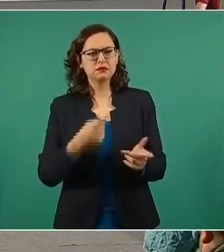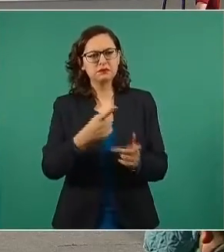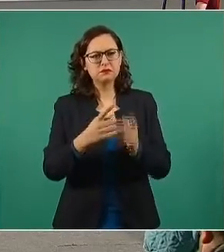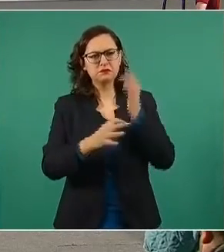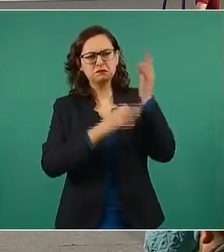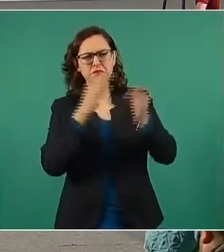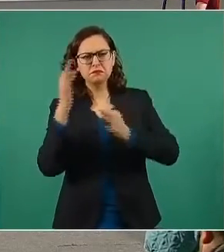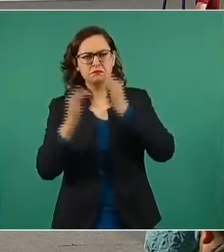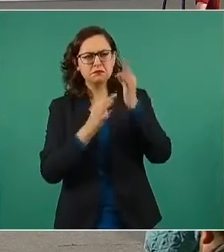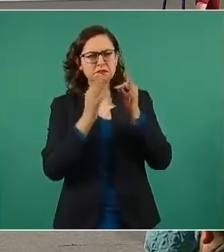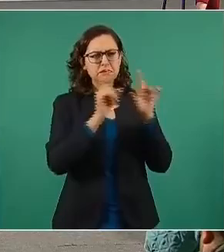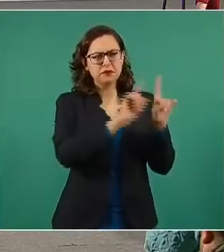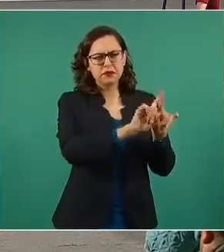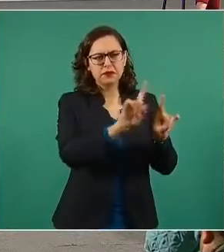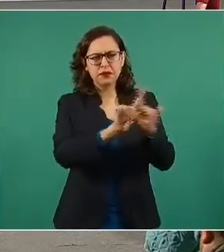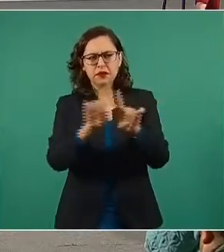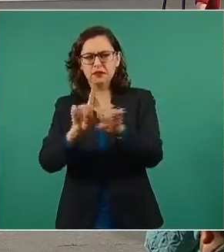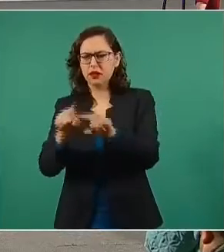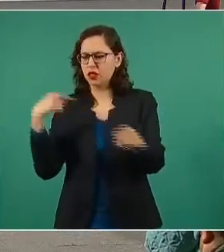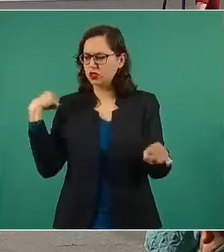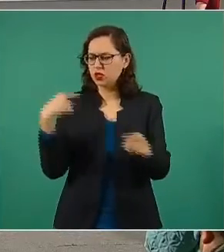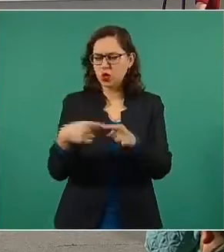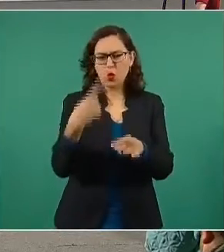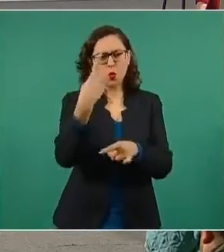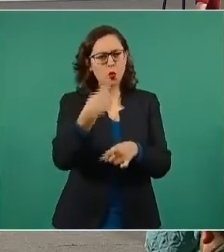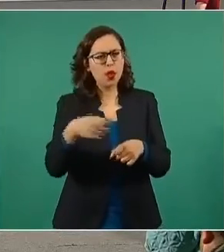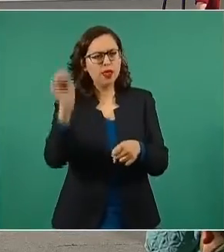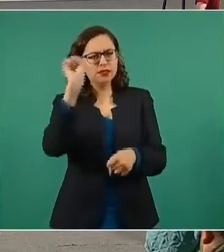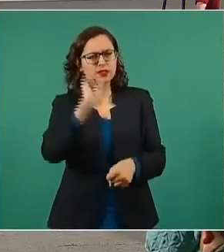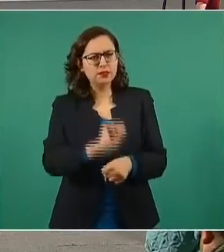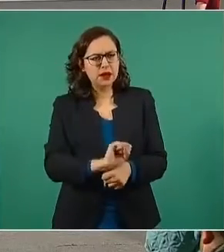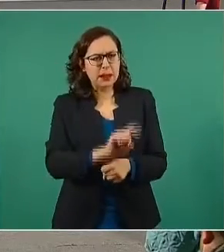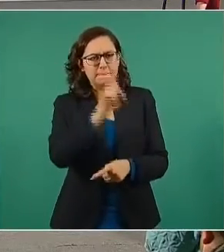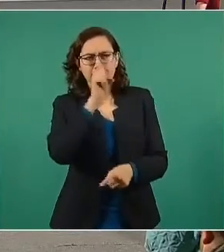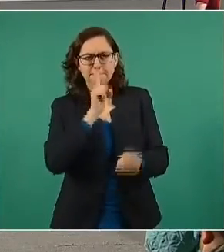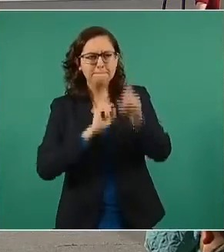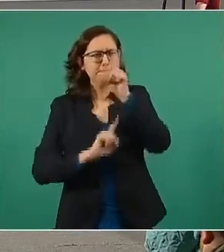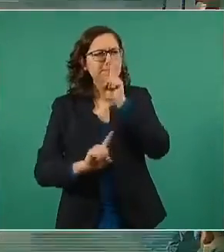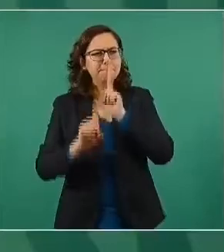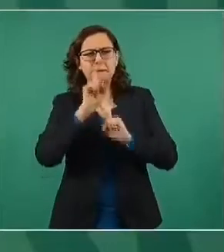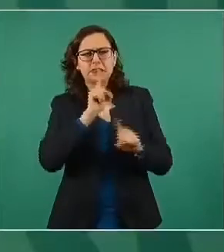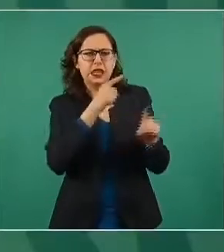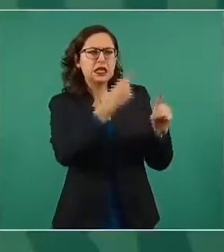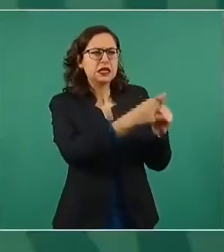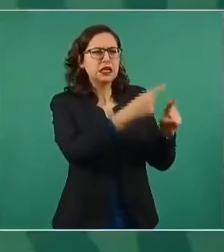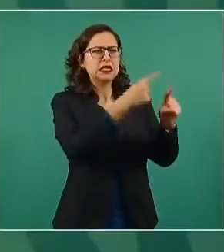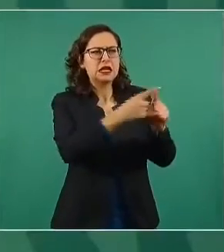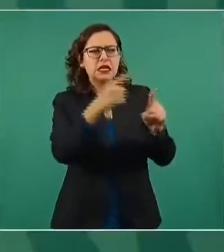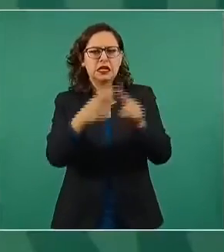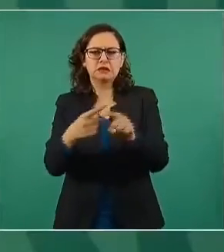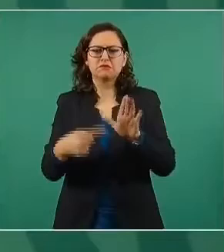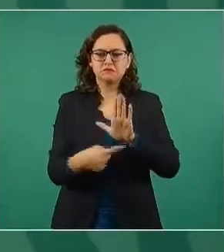de la semana, así se va a llamar. ¿Quién es quién en las mentiras de la semana?